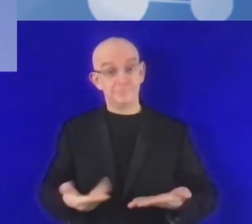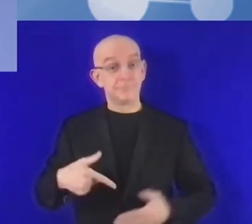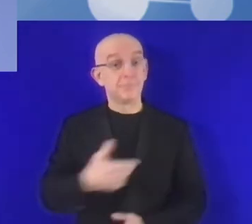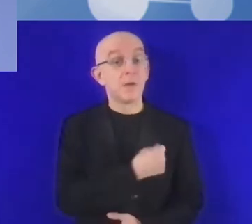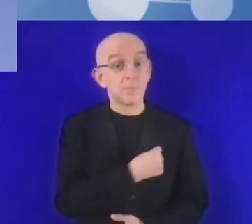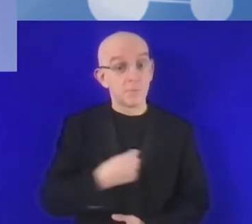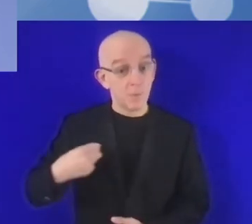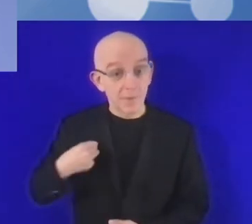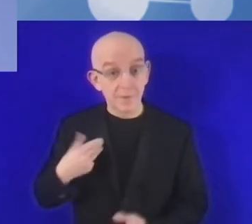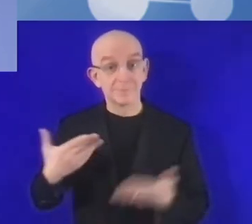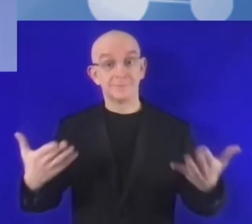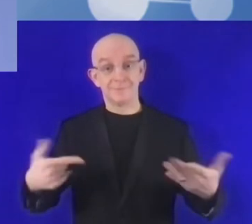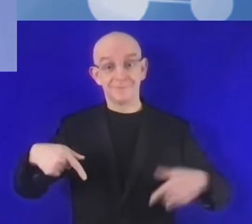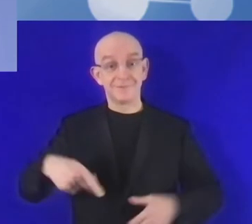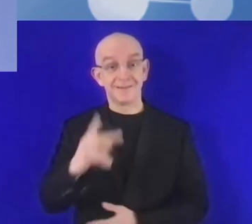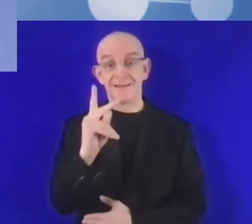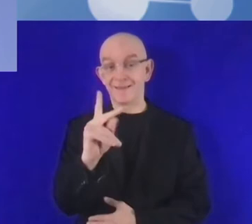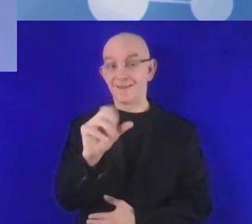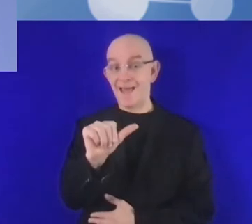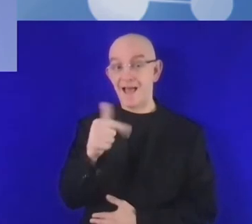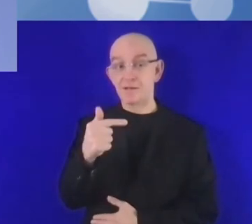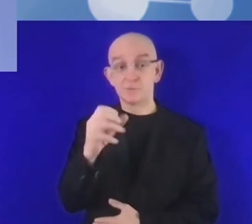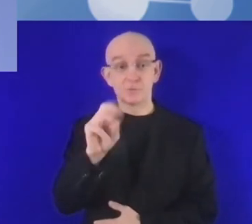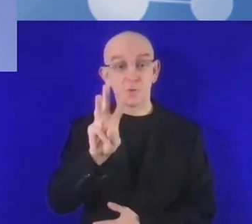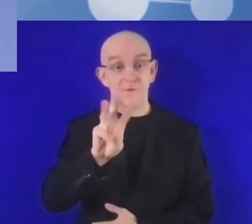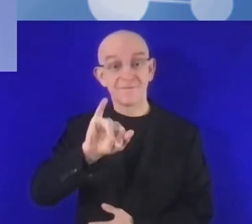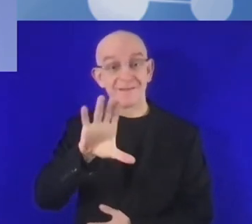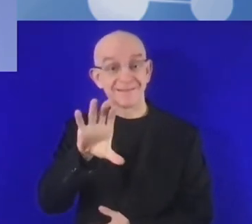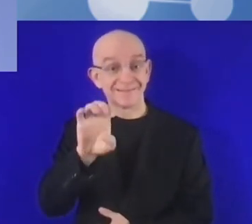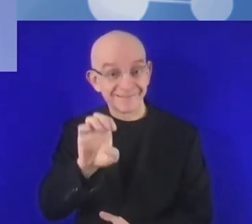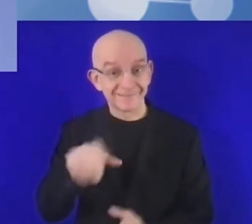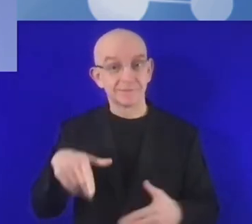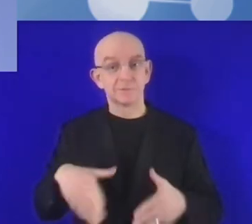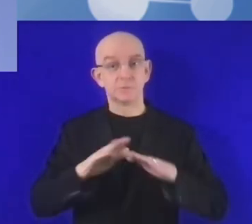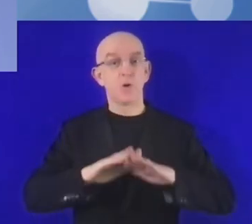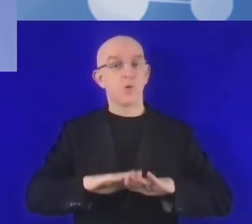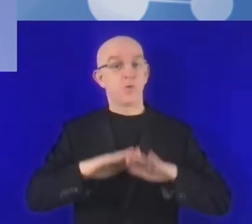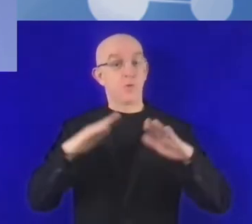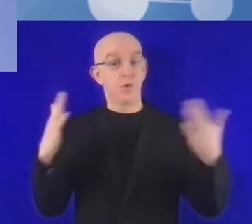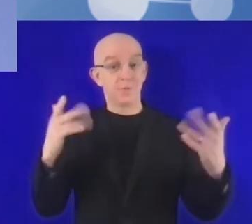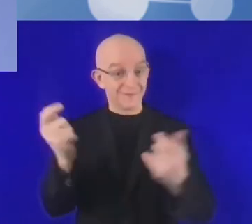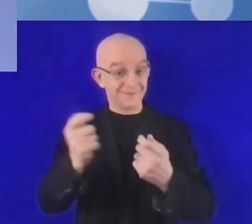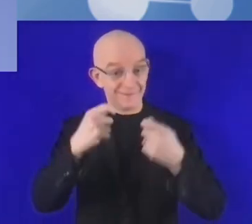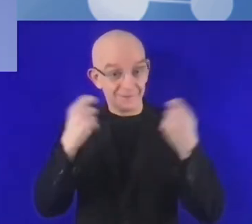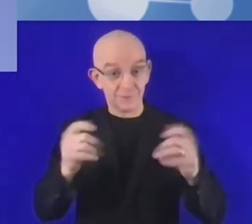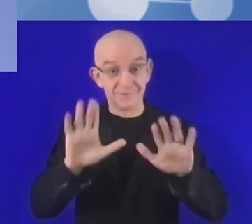muy bienvenidos a la ciudad de Katowice. Bienvenidos a la ceremonia de apertura del